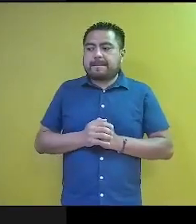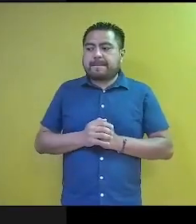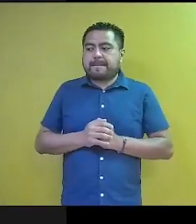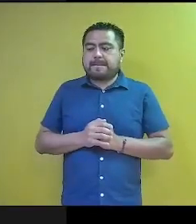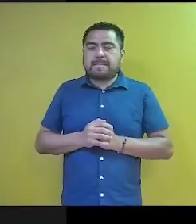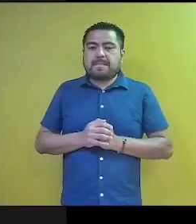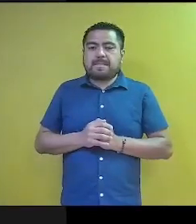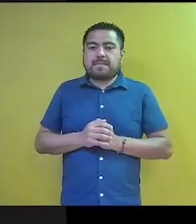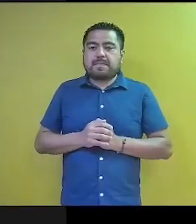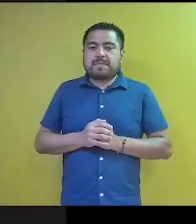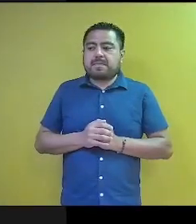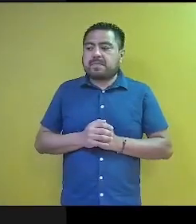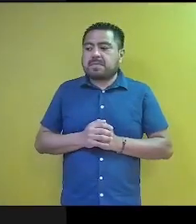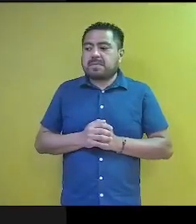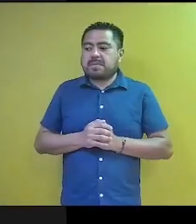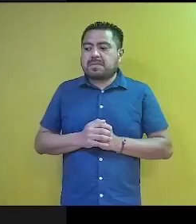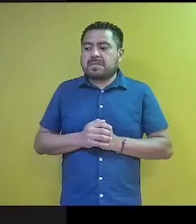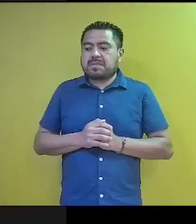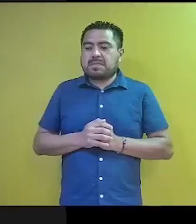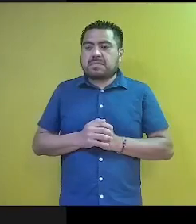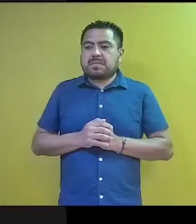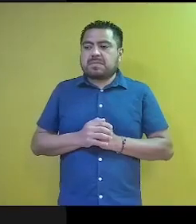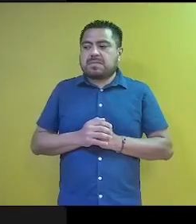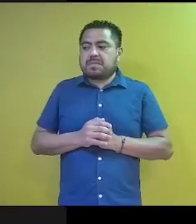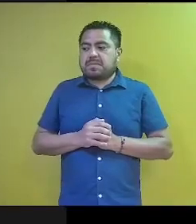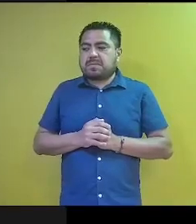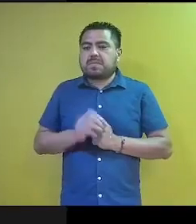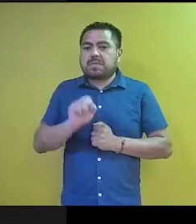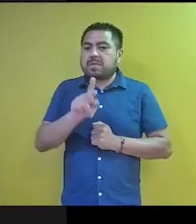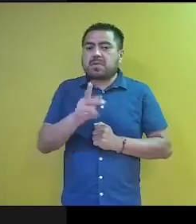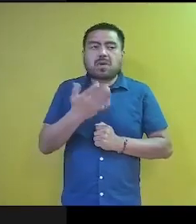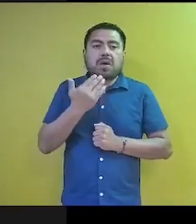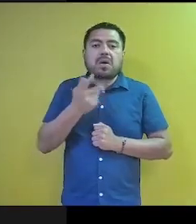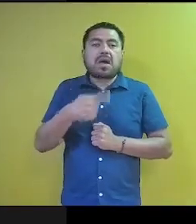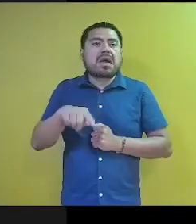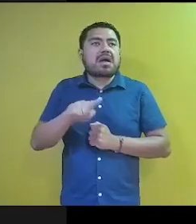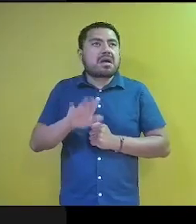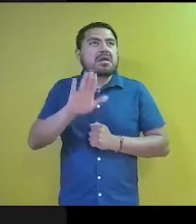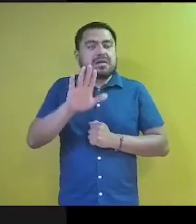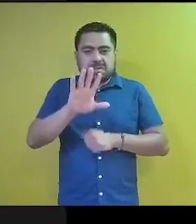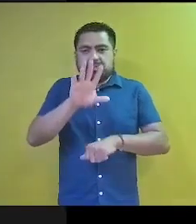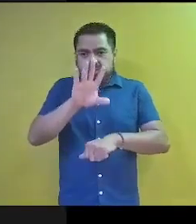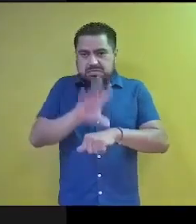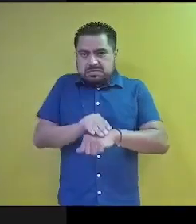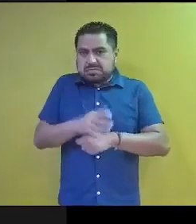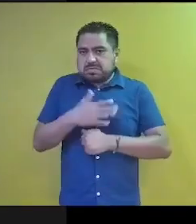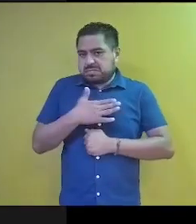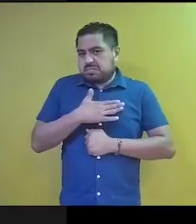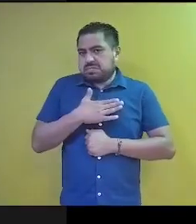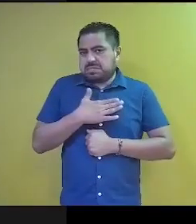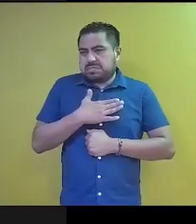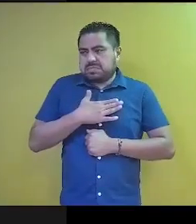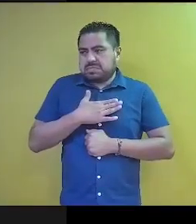De no ser así, ok, de no ser así, permítanme